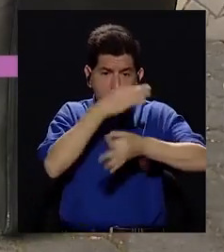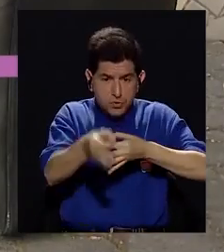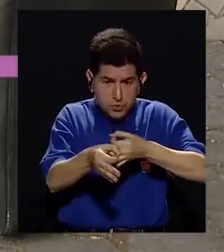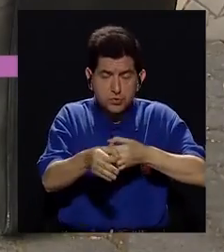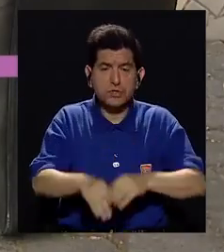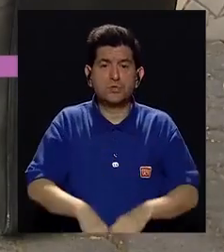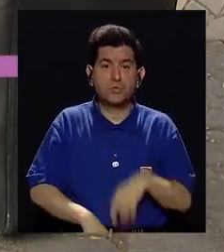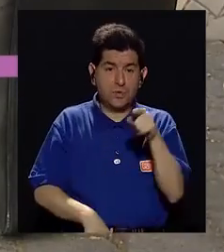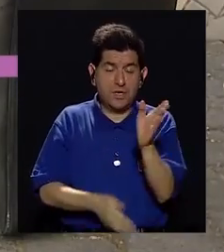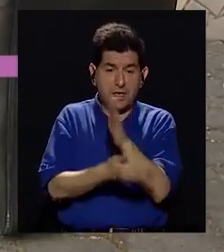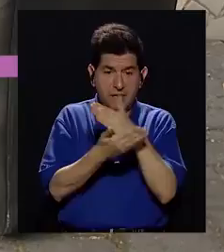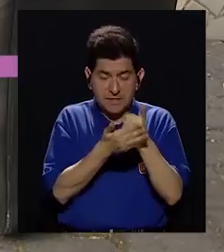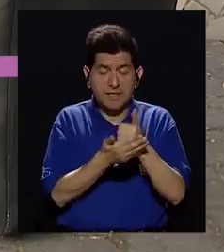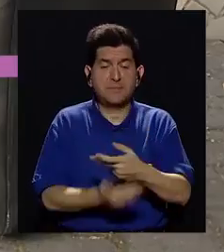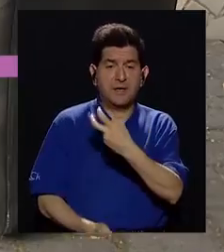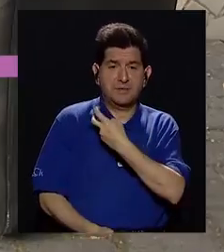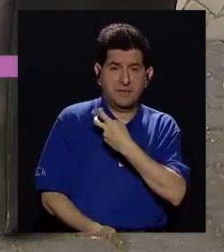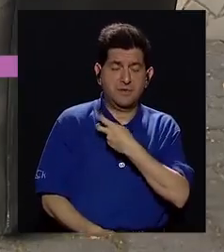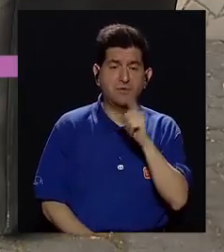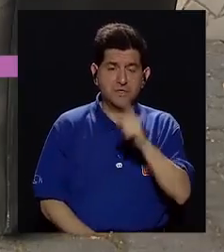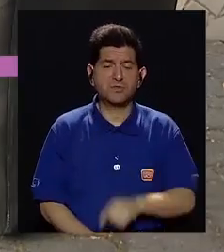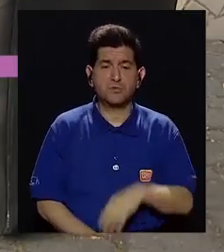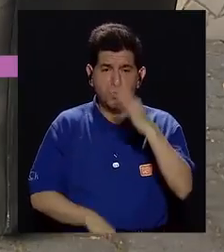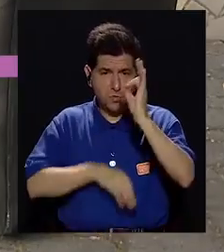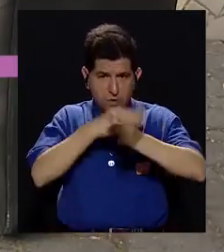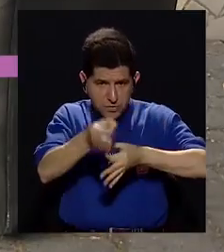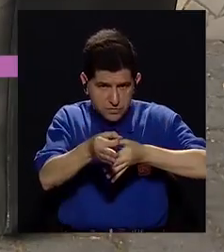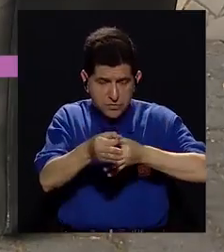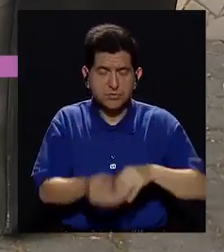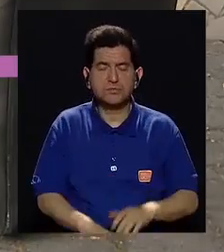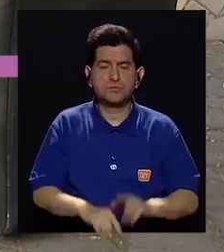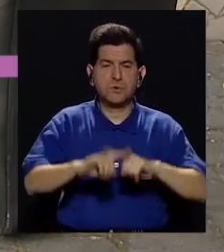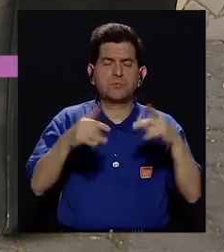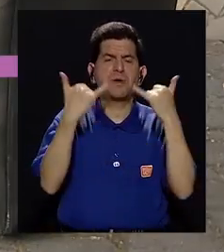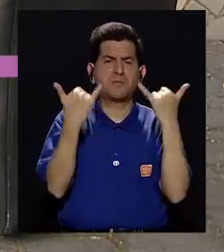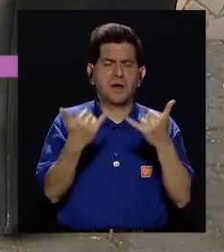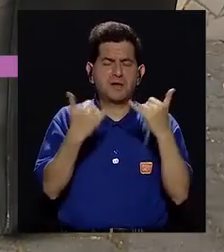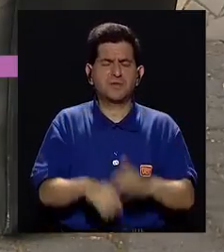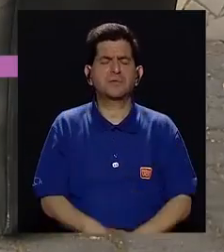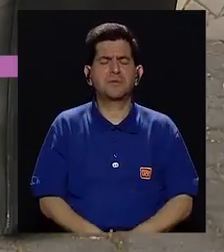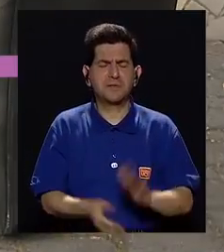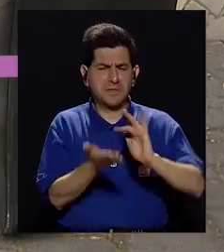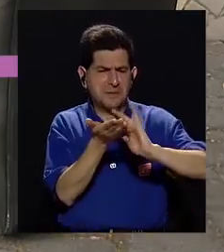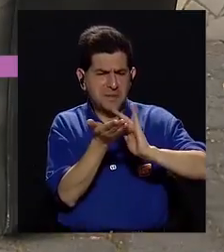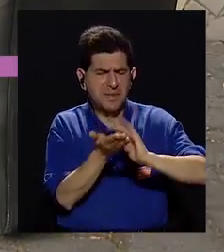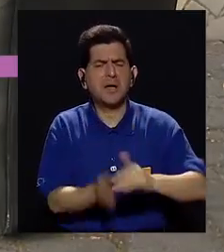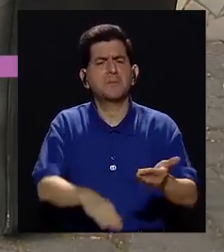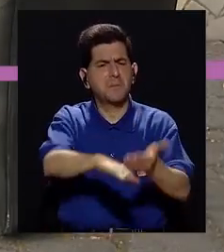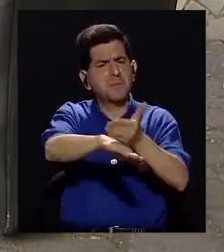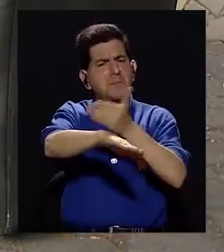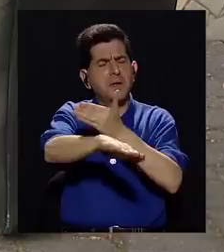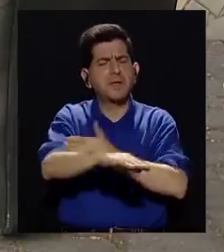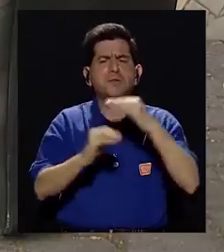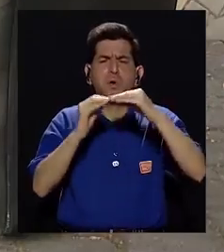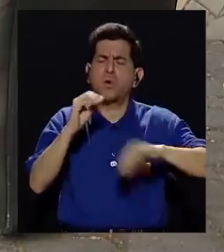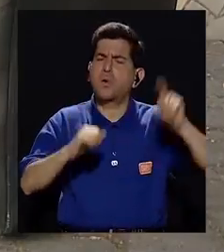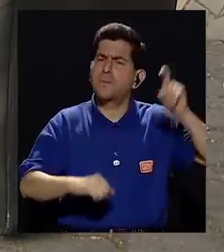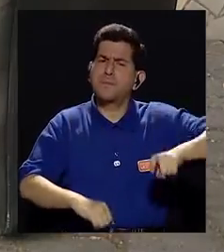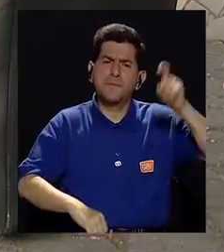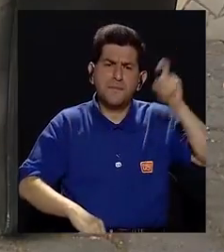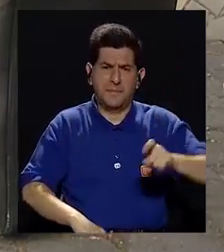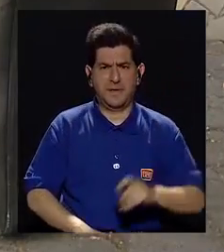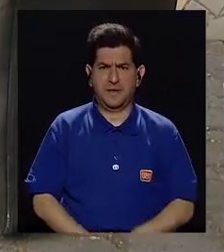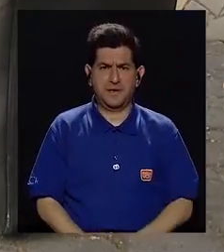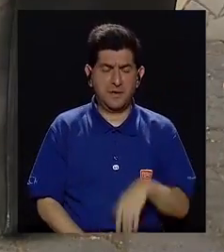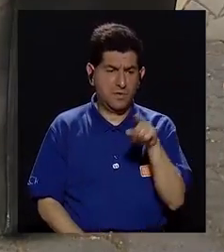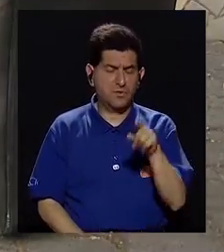rodilla por una prótesis. Sin embargo, los tratamientos hoy en día de la artritis reumatoide han mejorado mucho y cada vez vemos menos